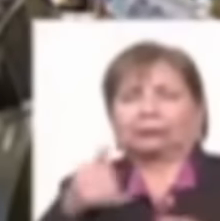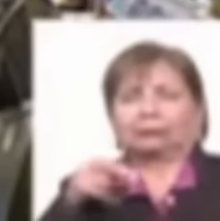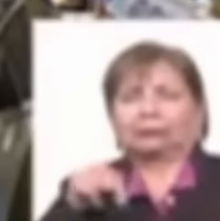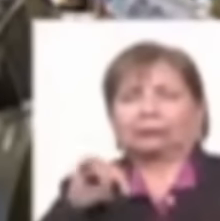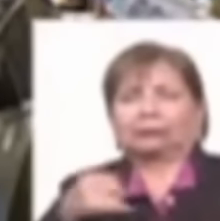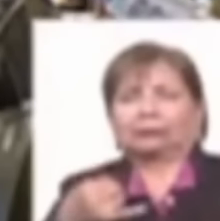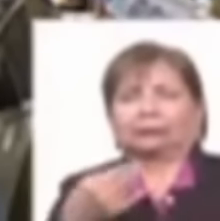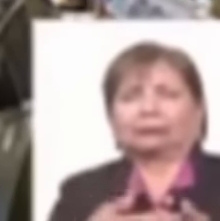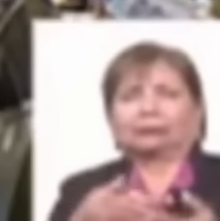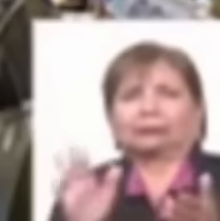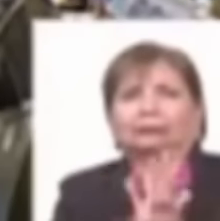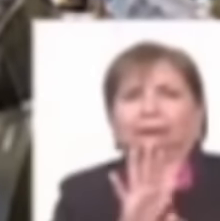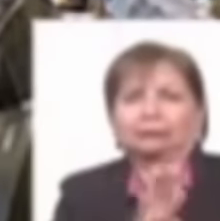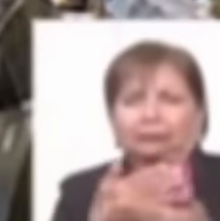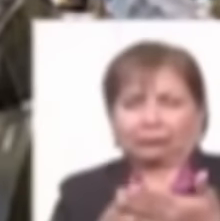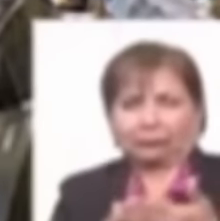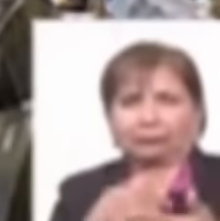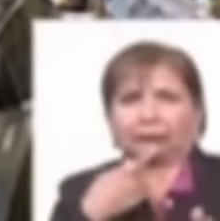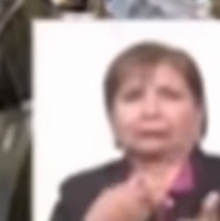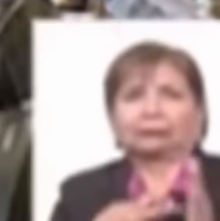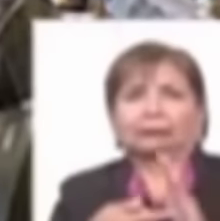Justicia, en el oficio ellos